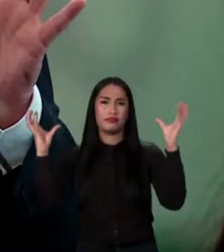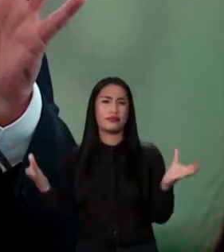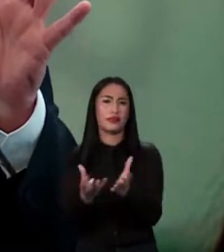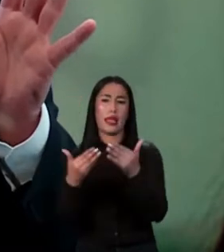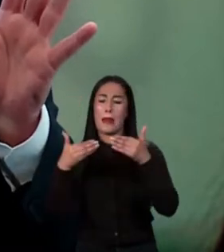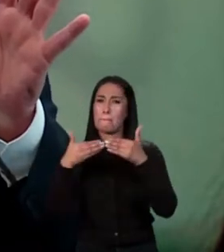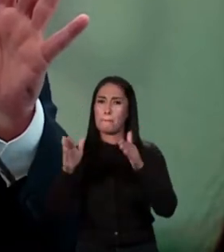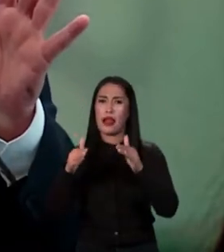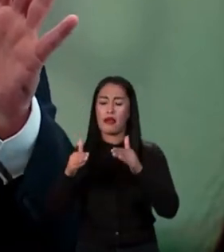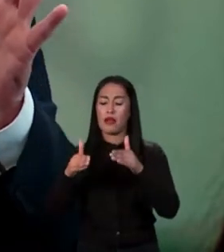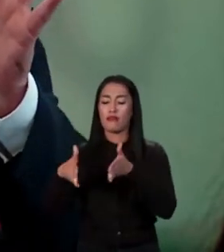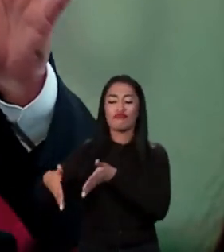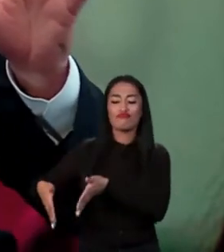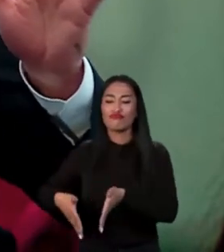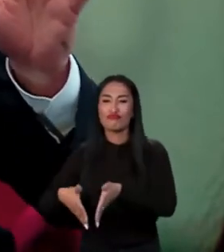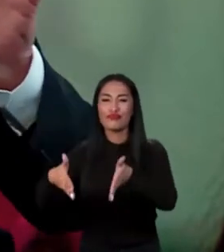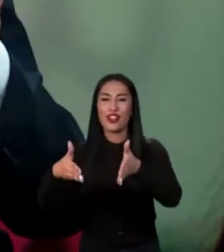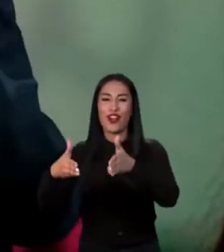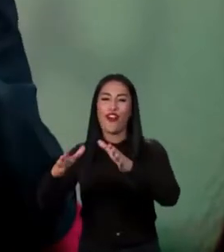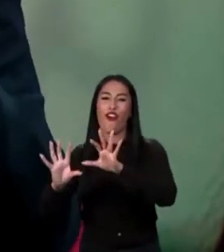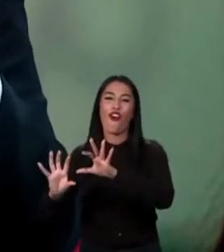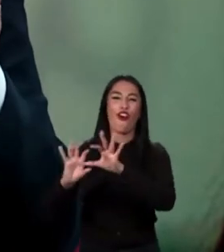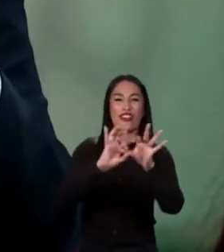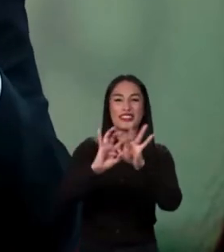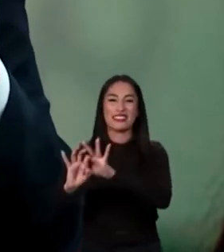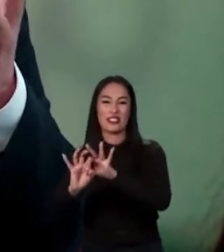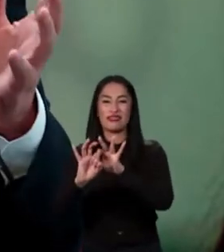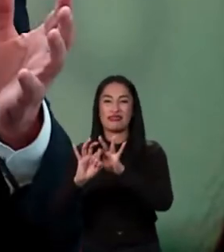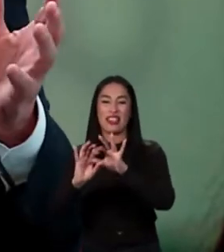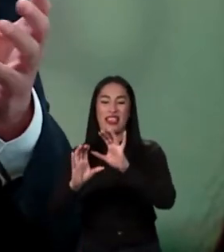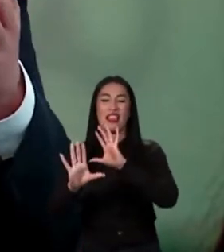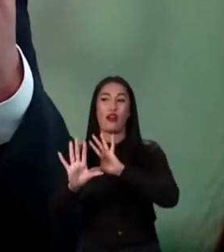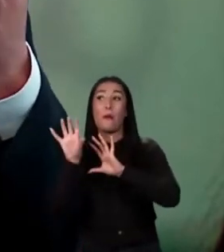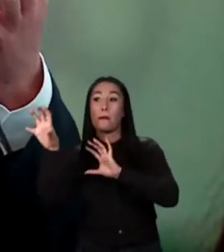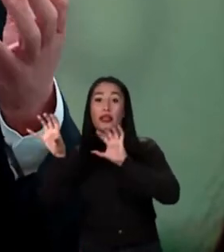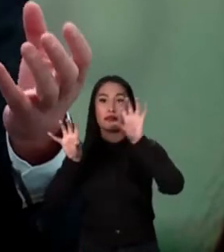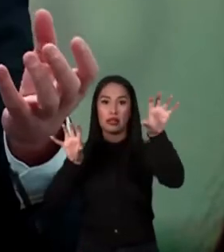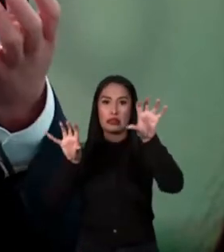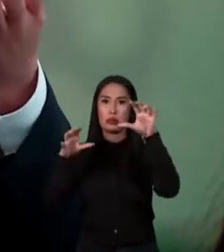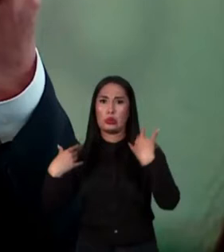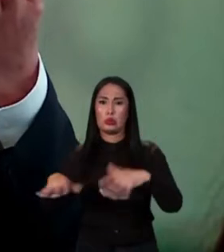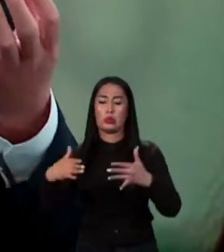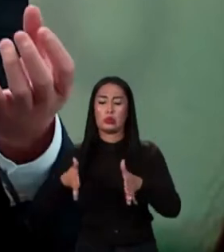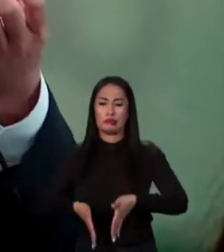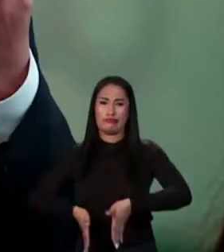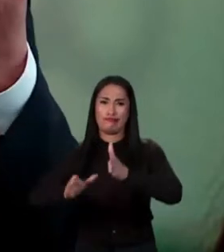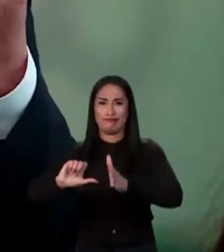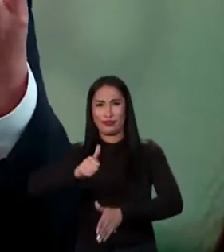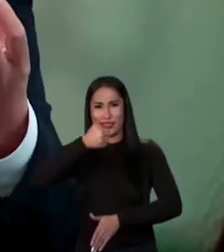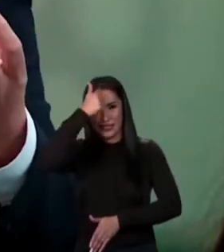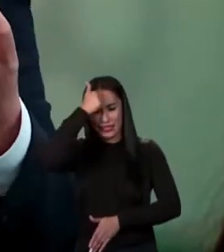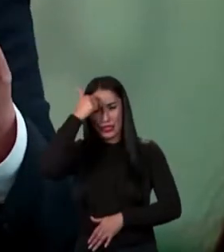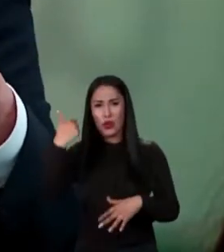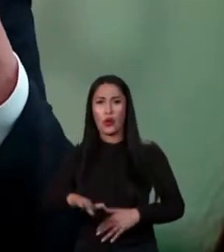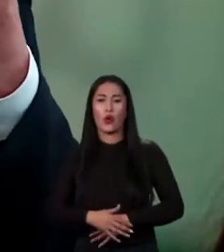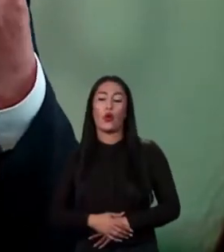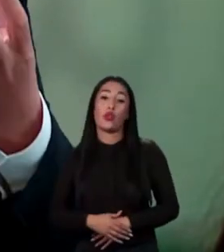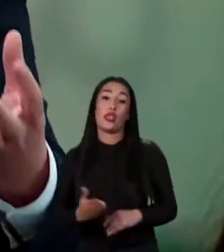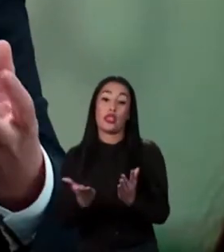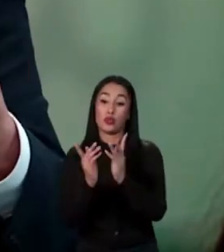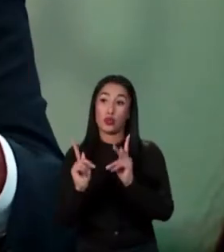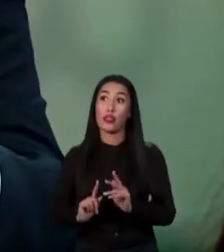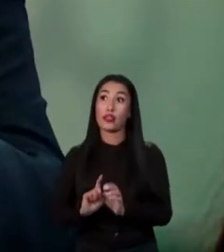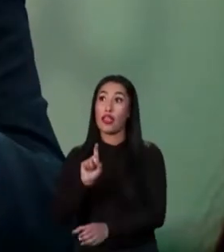y por los puertos que hay ahí entonces las posibilidades de internacionalización que tiene un muchacho en un lugar como es el ismo pues el